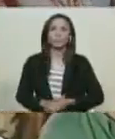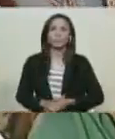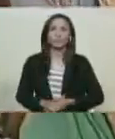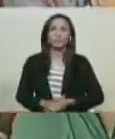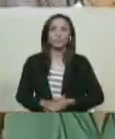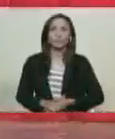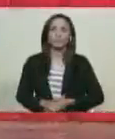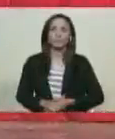Ahora, fíjense ustedes,